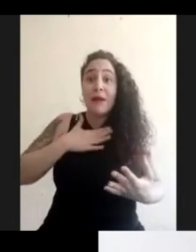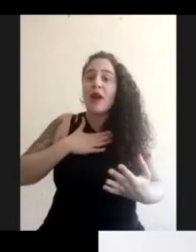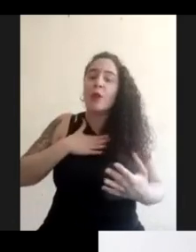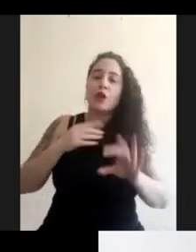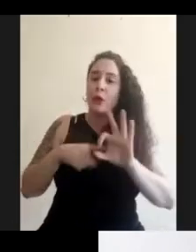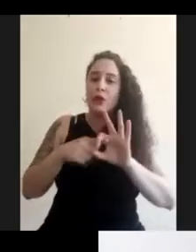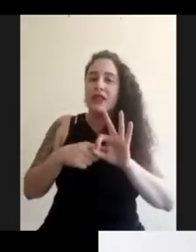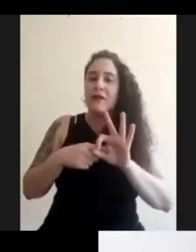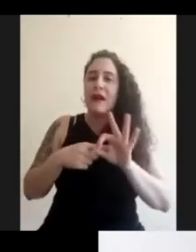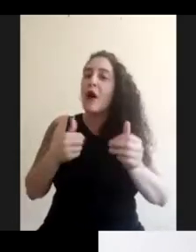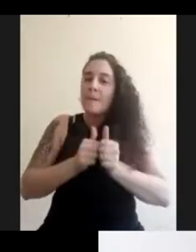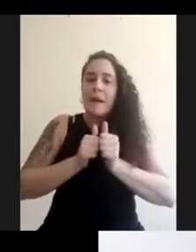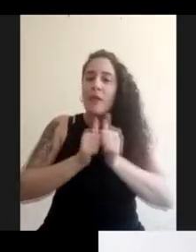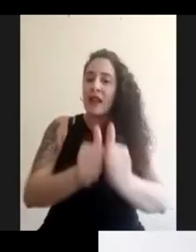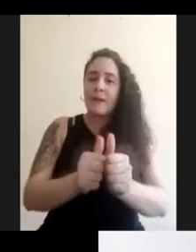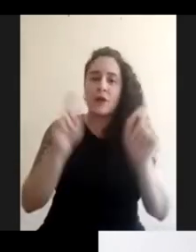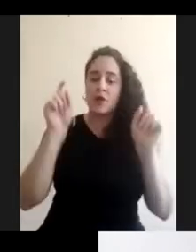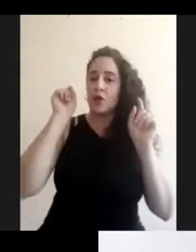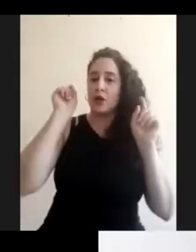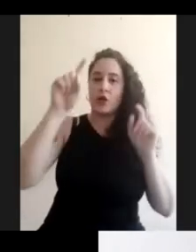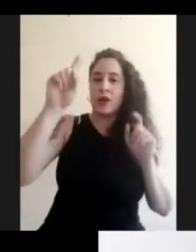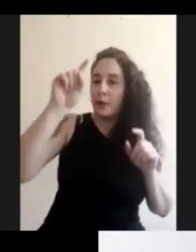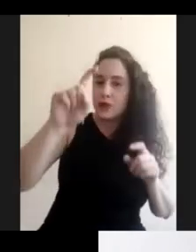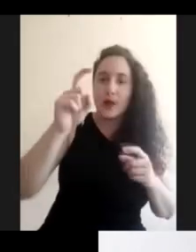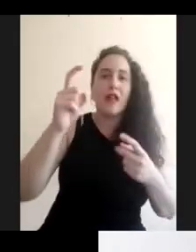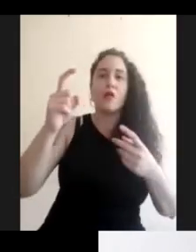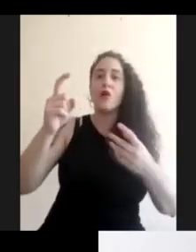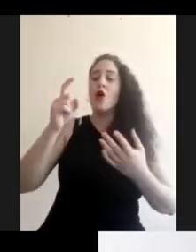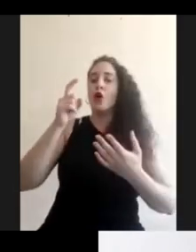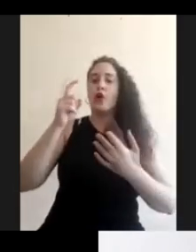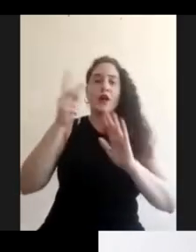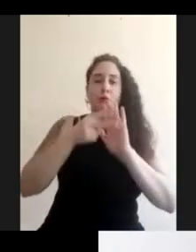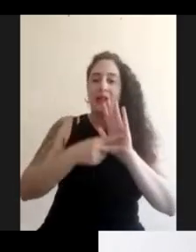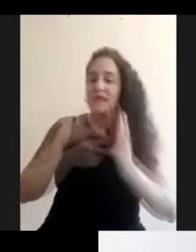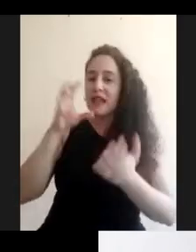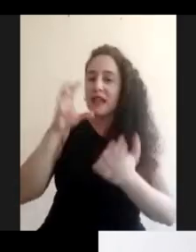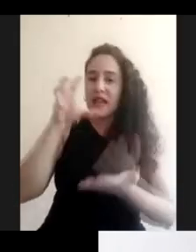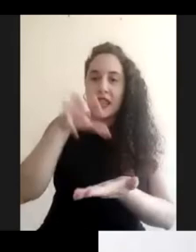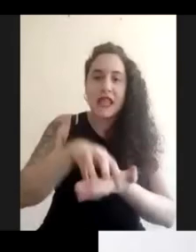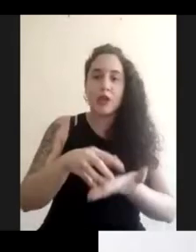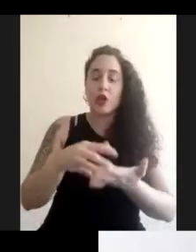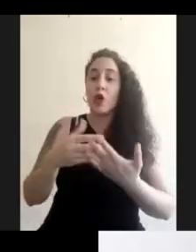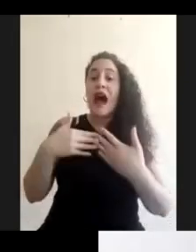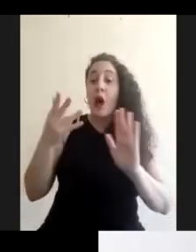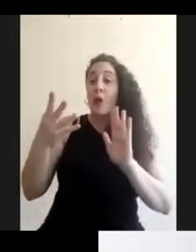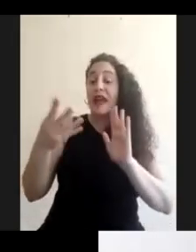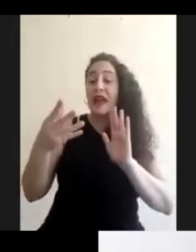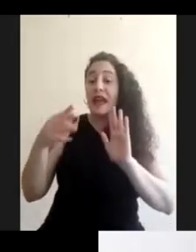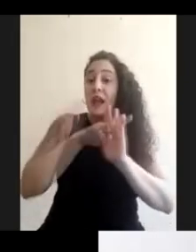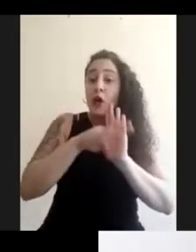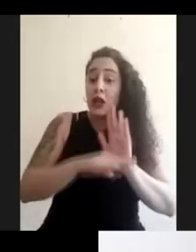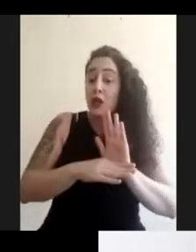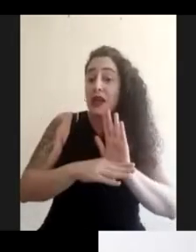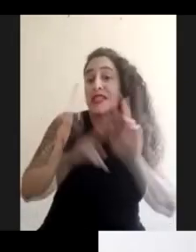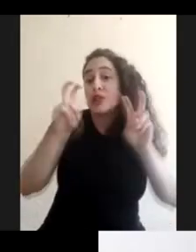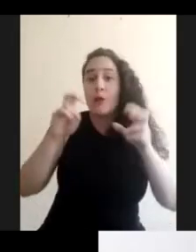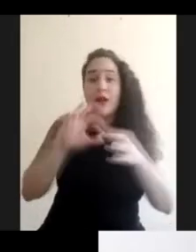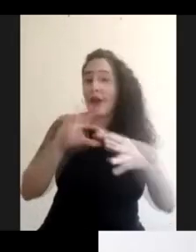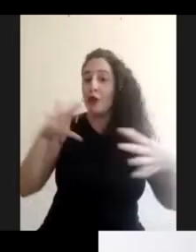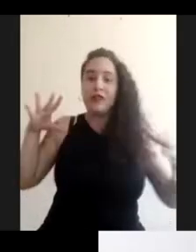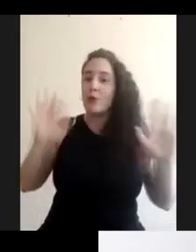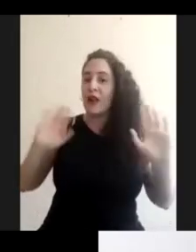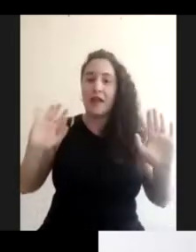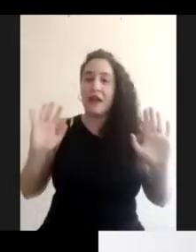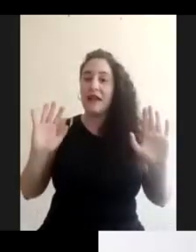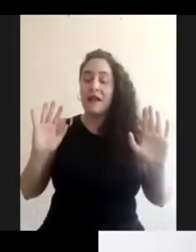al menos en nuestro puesto de trabajo, vamos de la mano con el profesorado, con la normativa del centro, aunque en las condiciones se supone